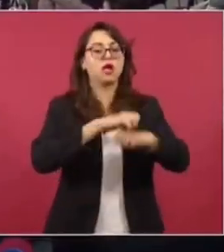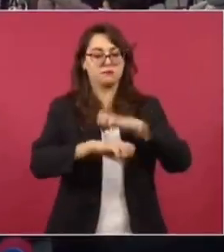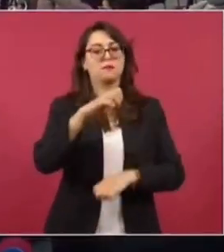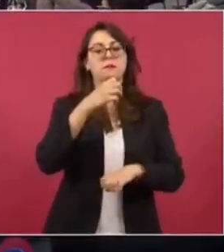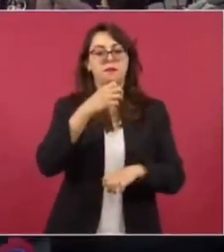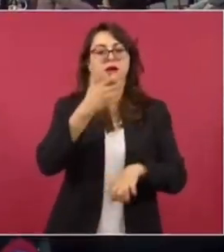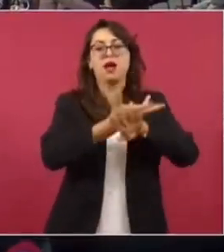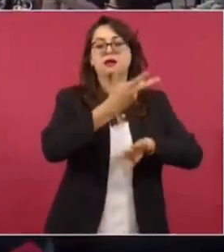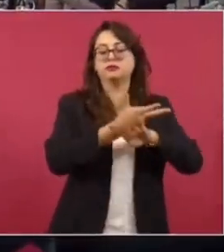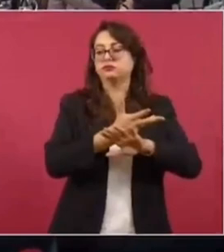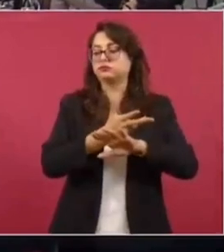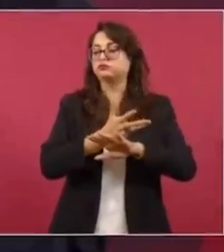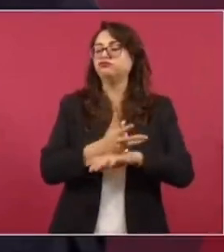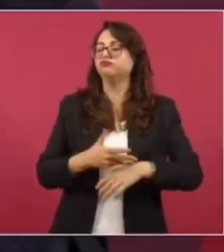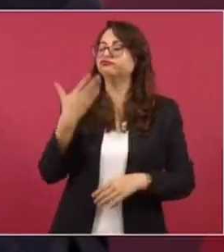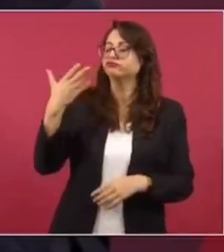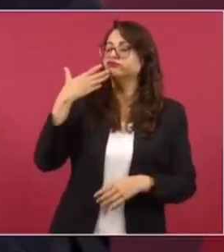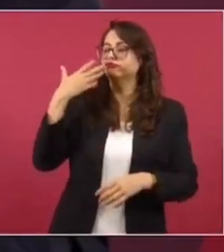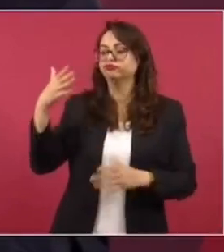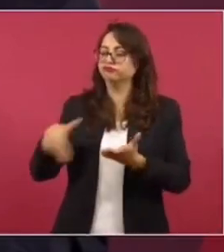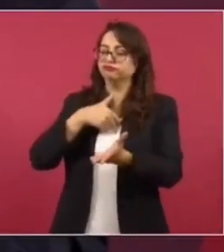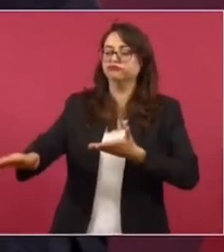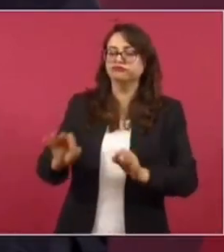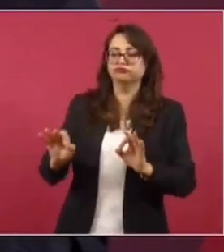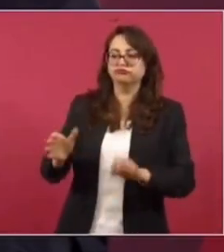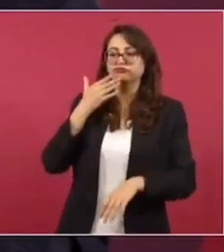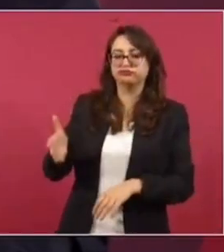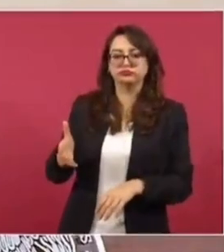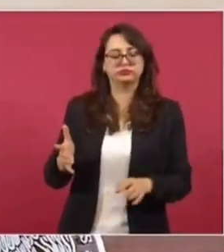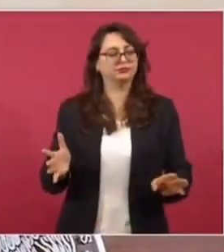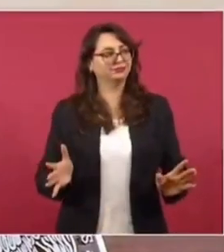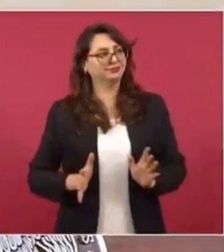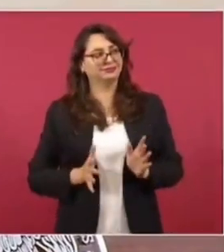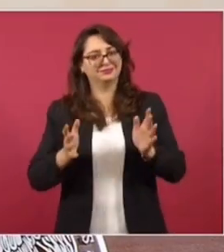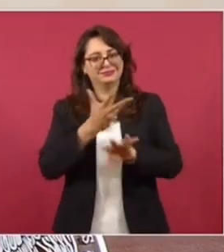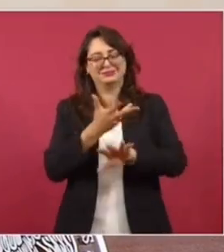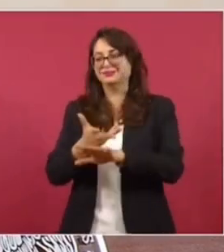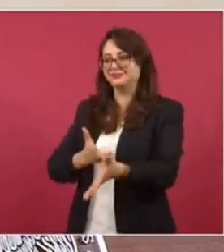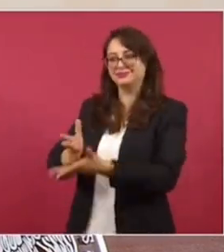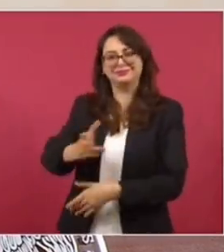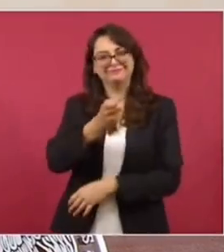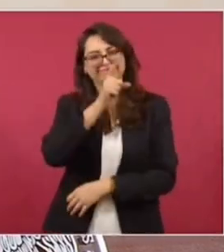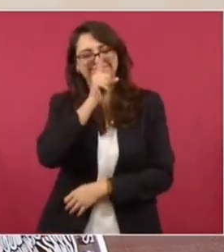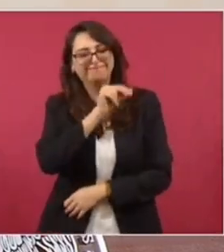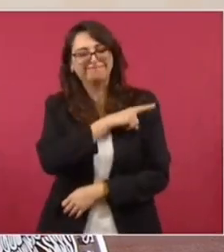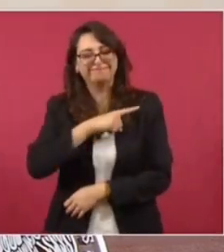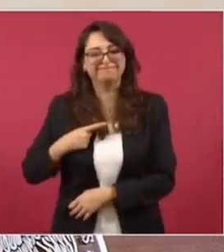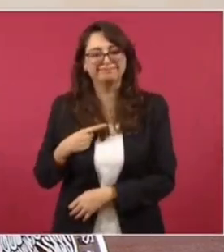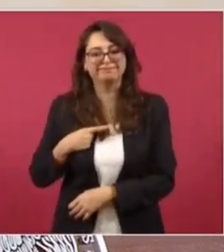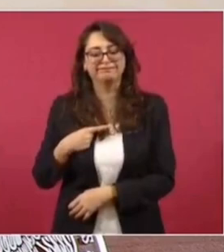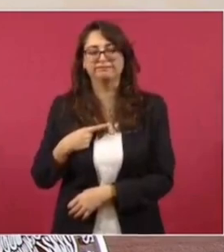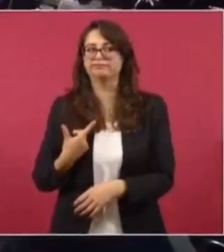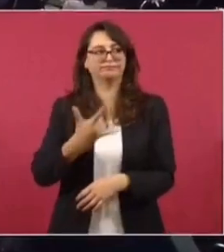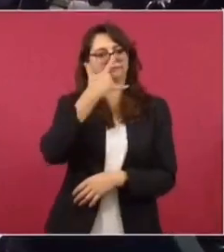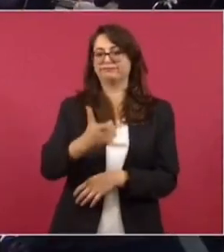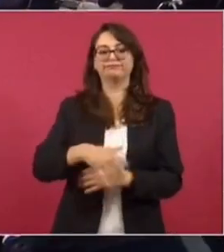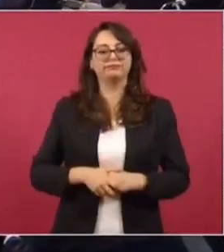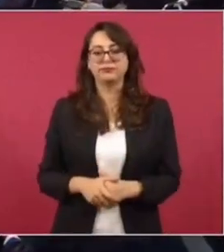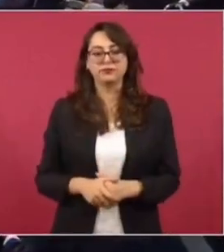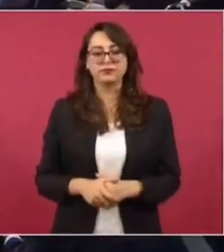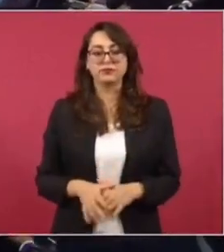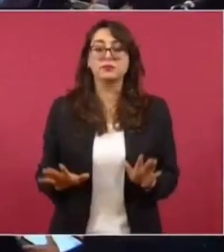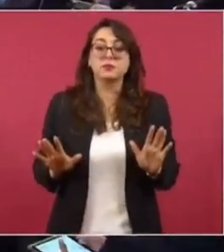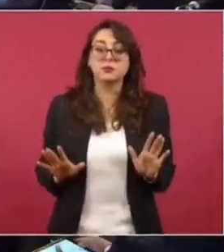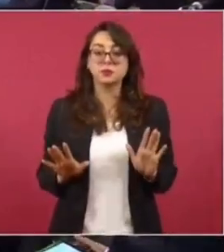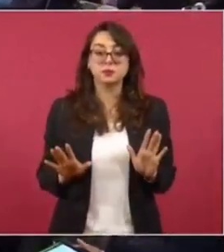avalando la decisión que tomó el Congreso. Muy extraño. Pero no sé